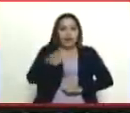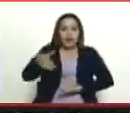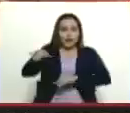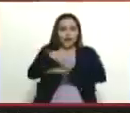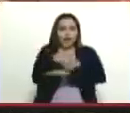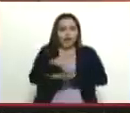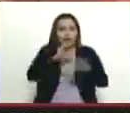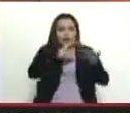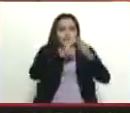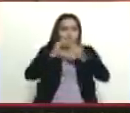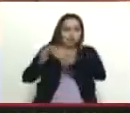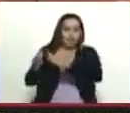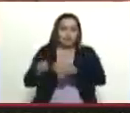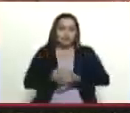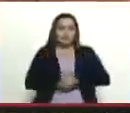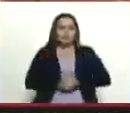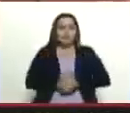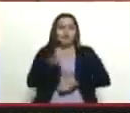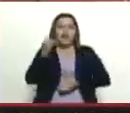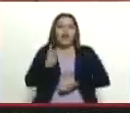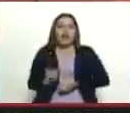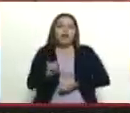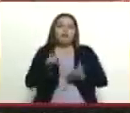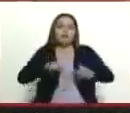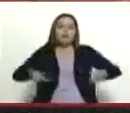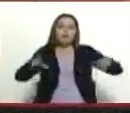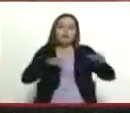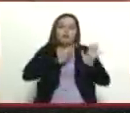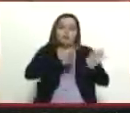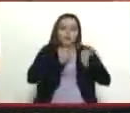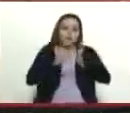comunidad tenga una estructura